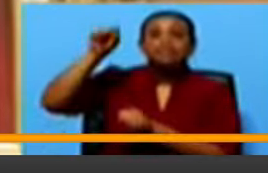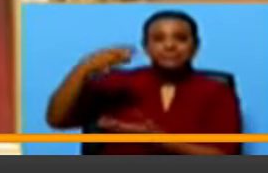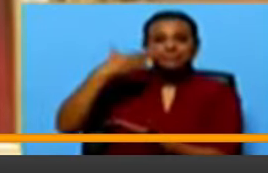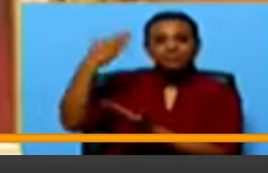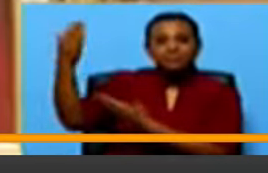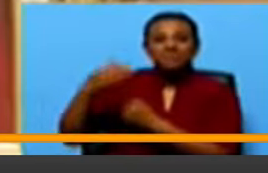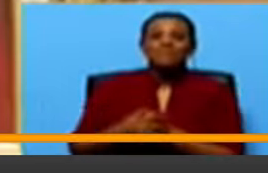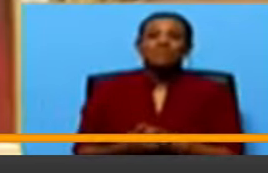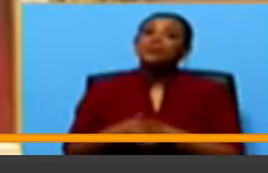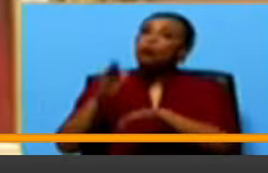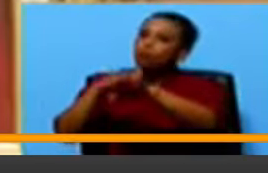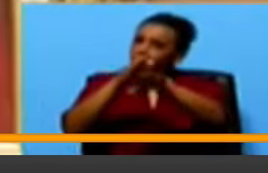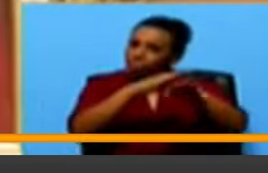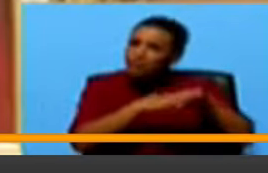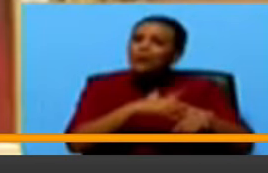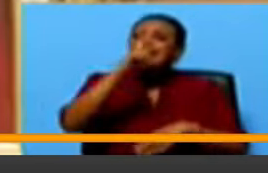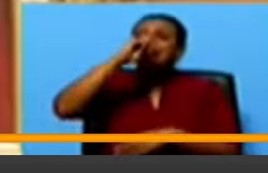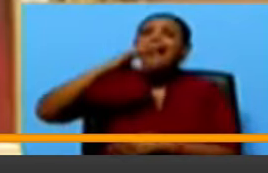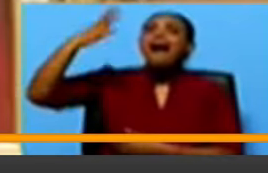Te lo digo.